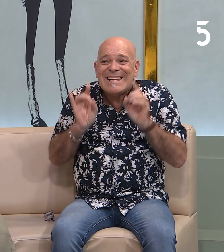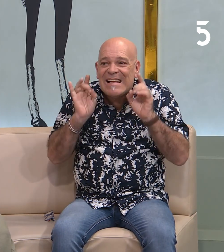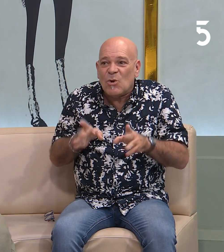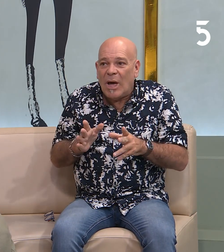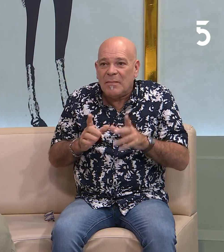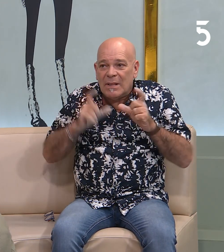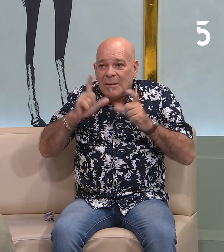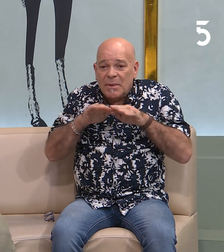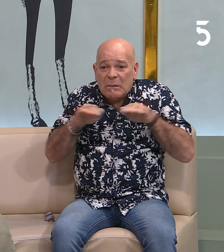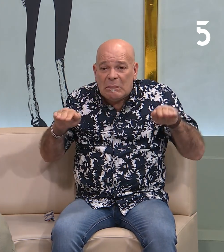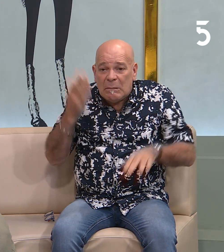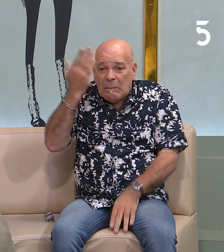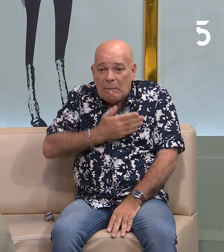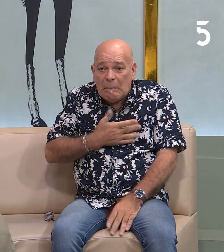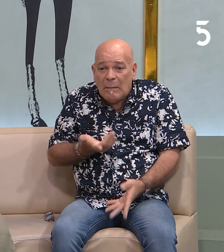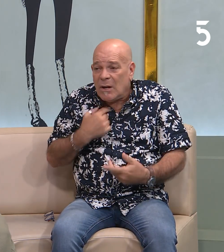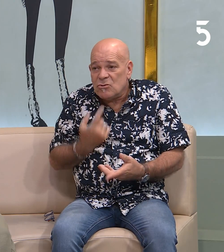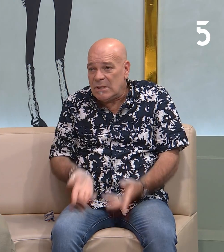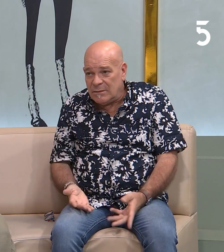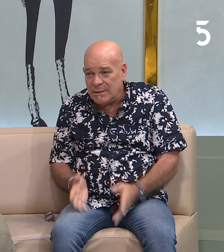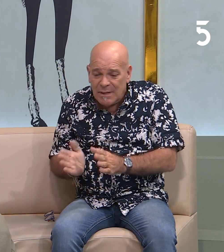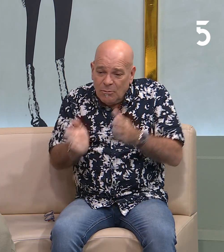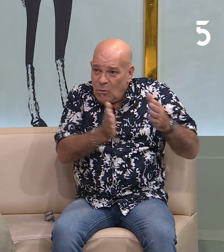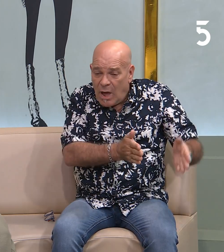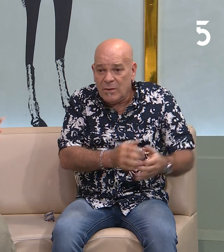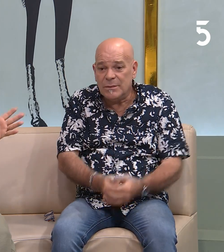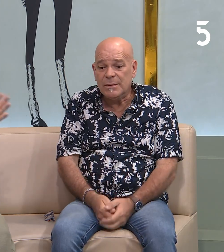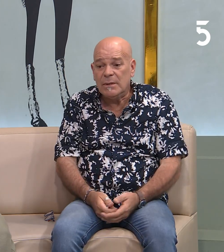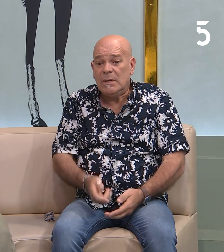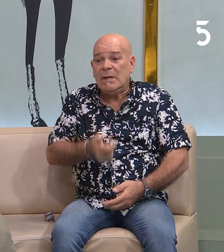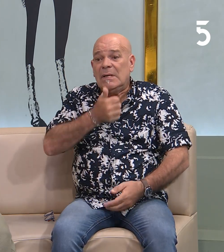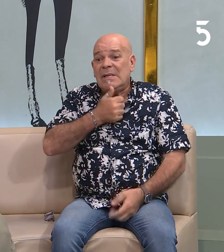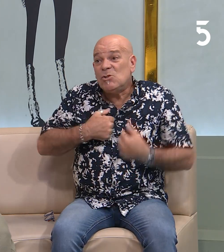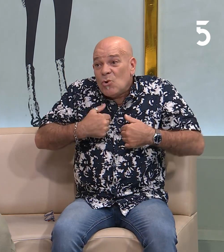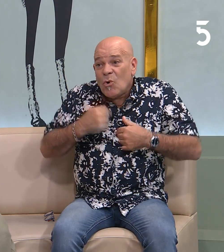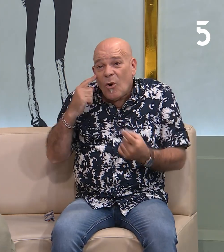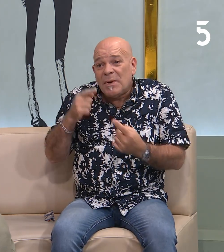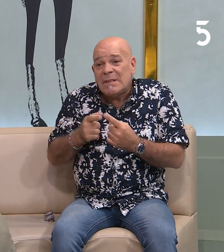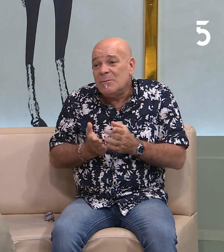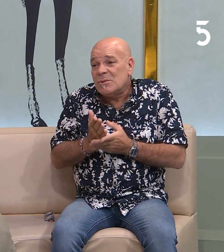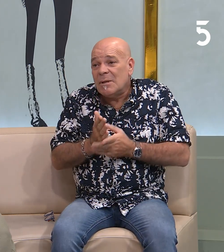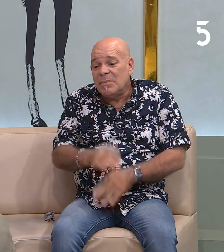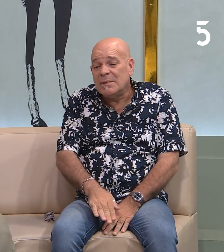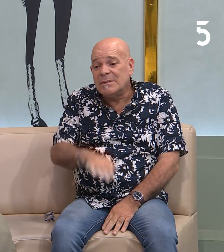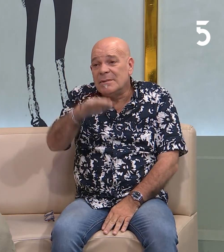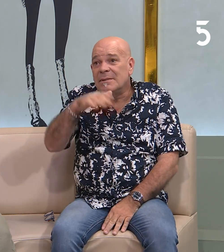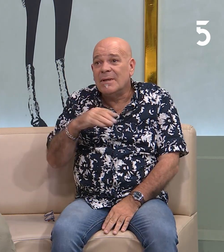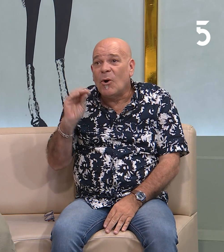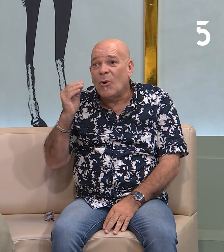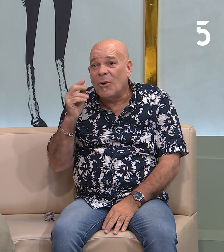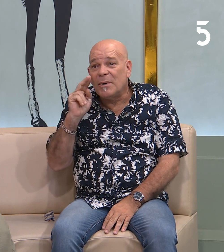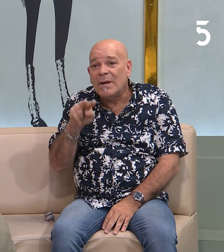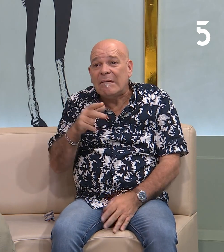expresión facial y corporal, porque no es lengua de señas solo, sino que es muchas cosas más. Claro. Y mi objetivo